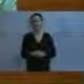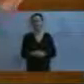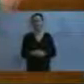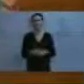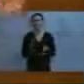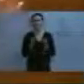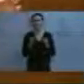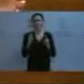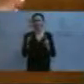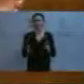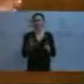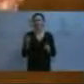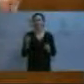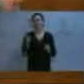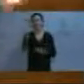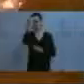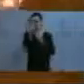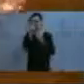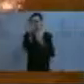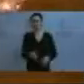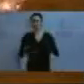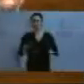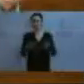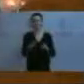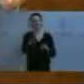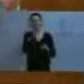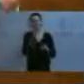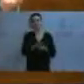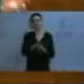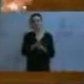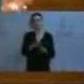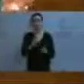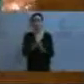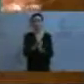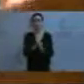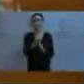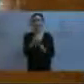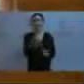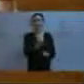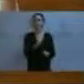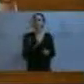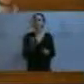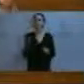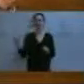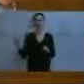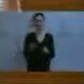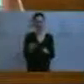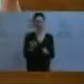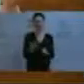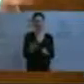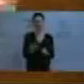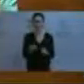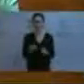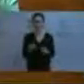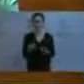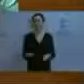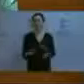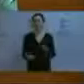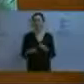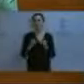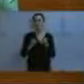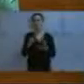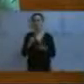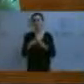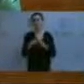nuestro punto de vista, hay que replantearse los servicios de empleo en el ámbito autonómico. Y hay que complementar las